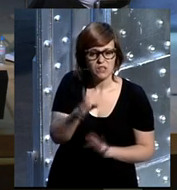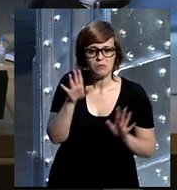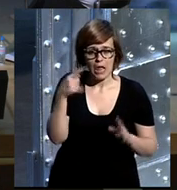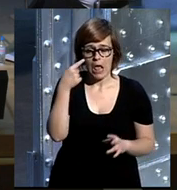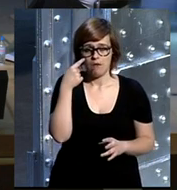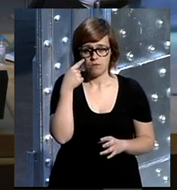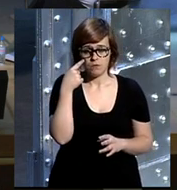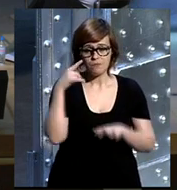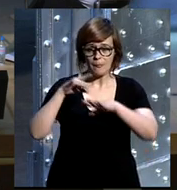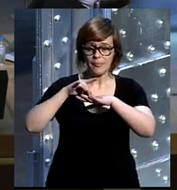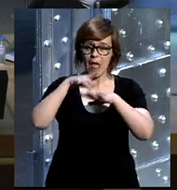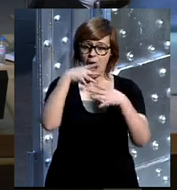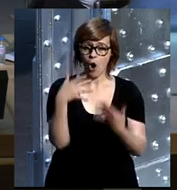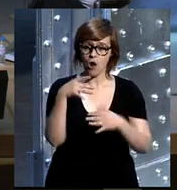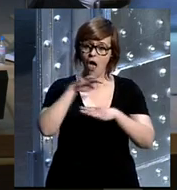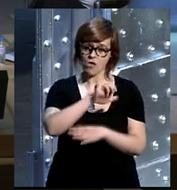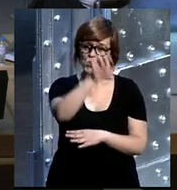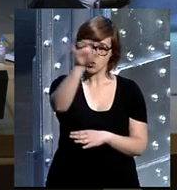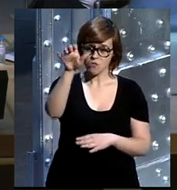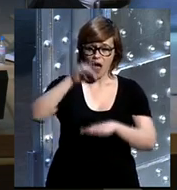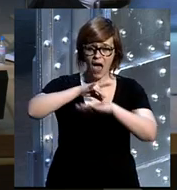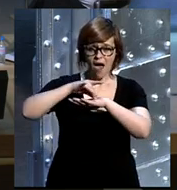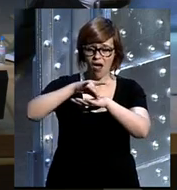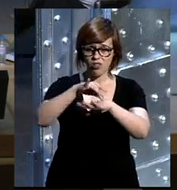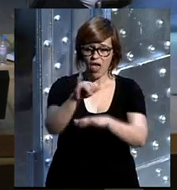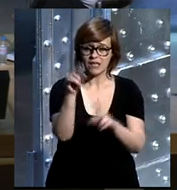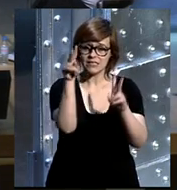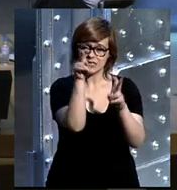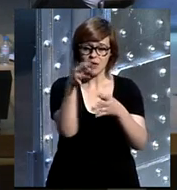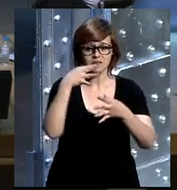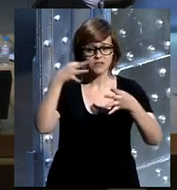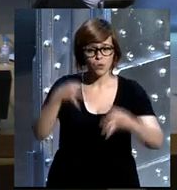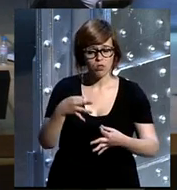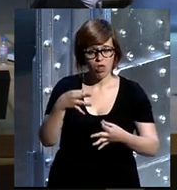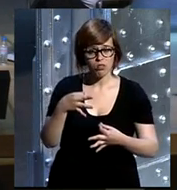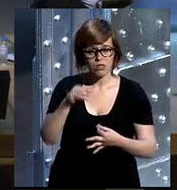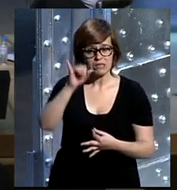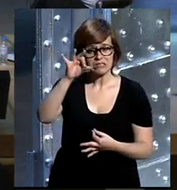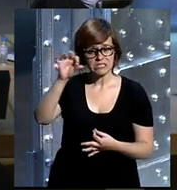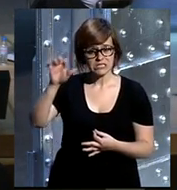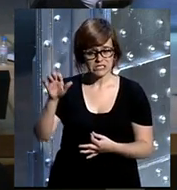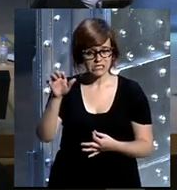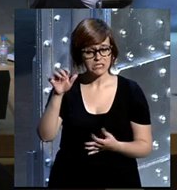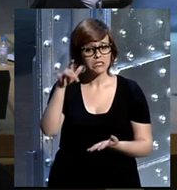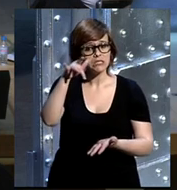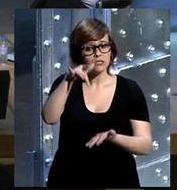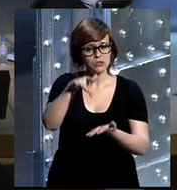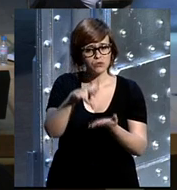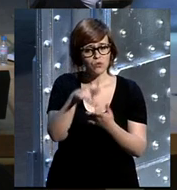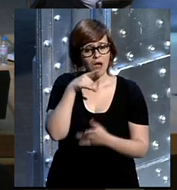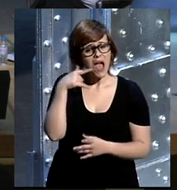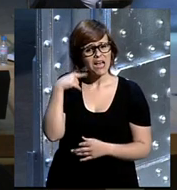una agencia europea de seguridad que es ENISA, que tiene su sede en